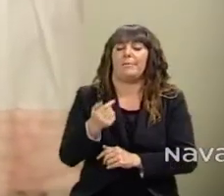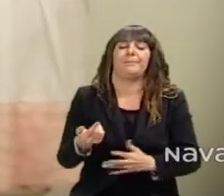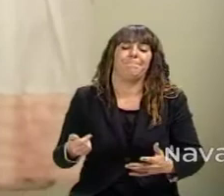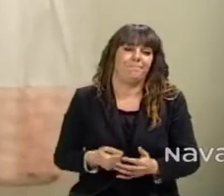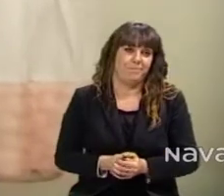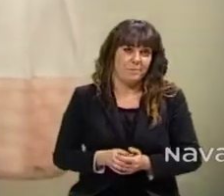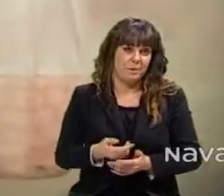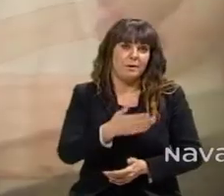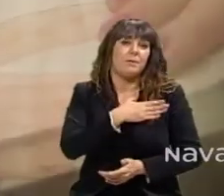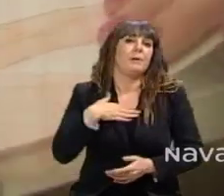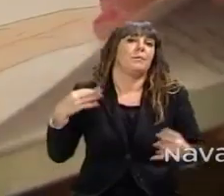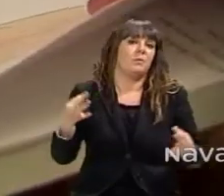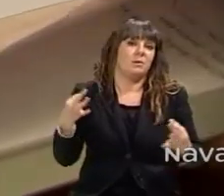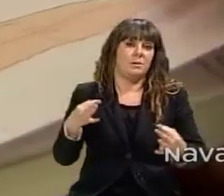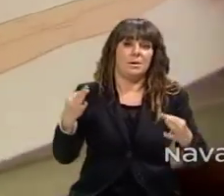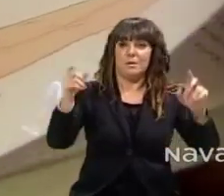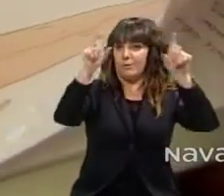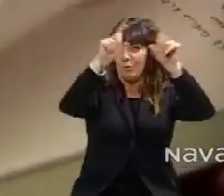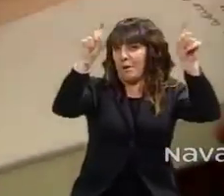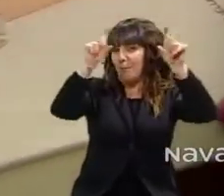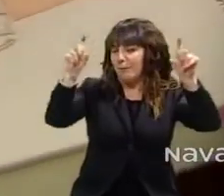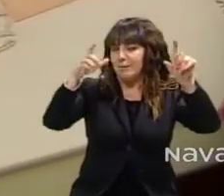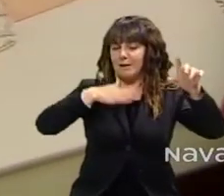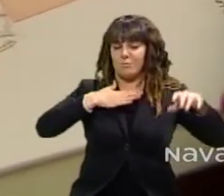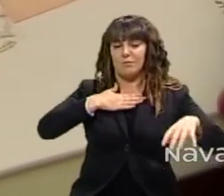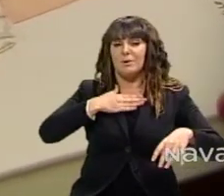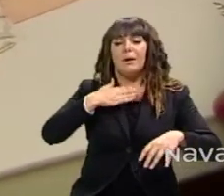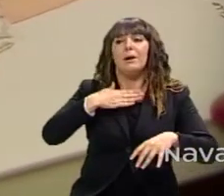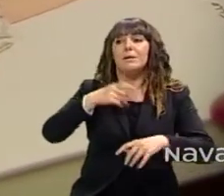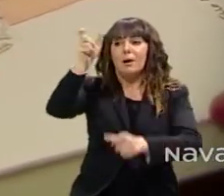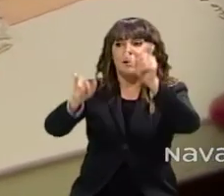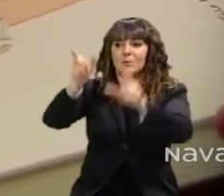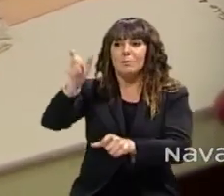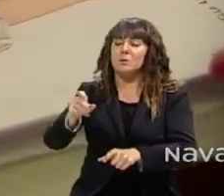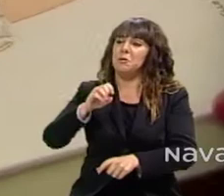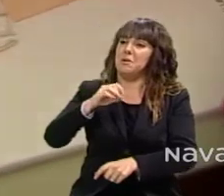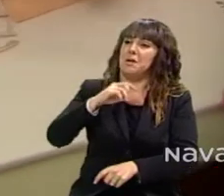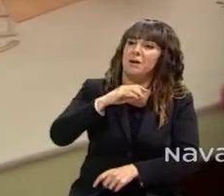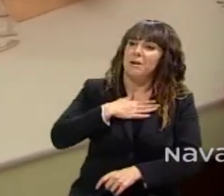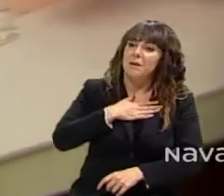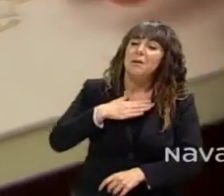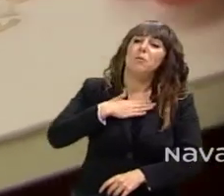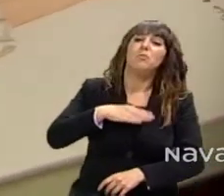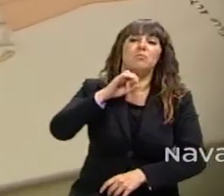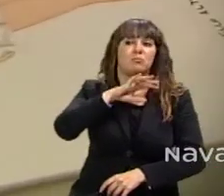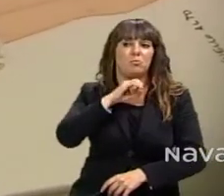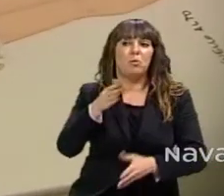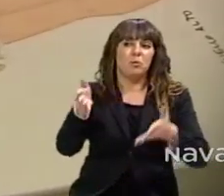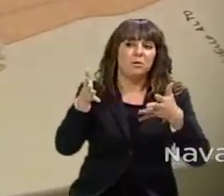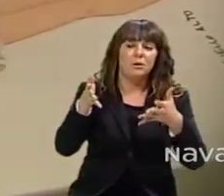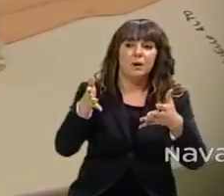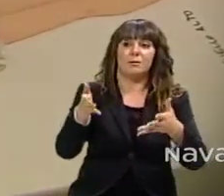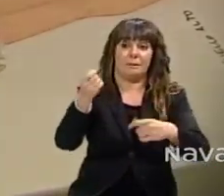como cualquier empresa pues darnos a conocer sobre todo que la gente le gusten nuestros diseños y se los ponga y bueno cuanto más